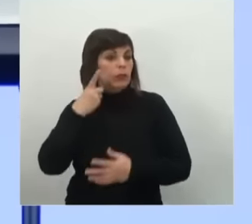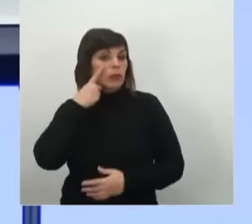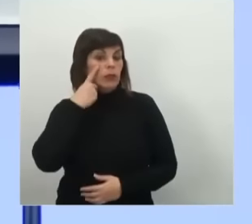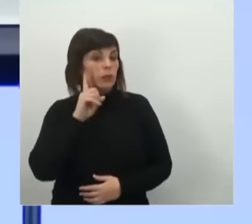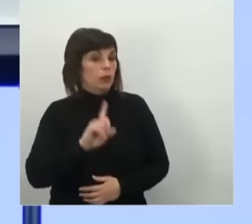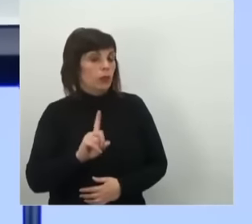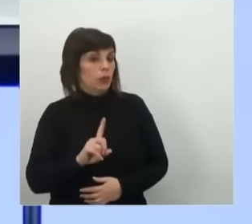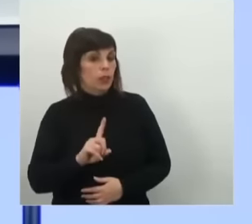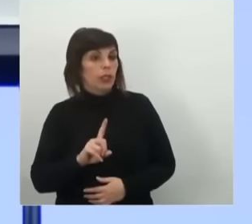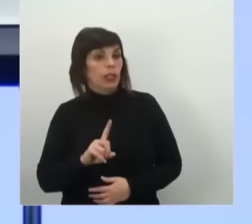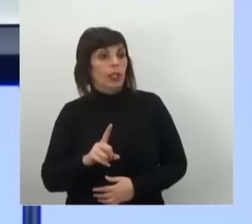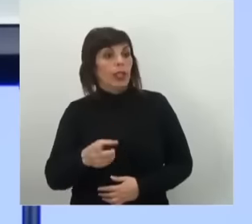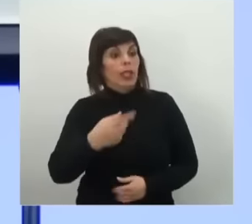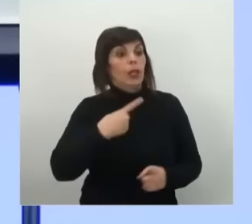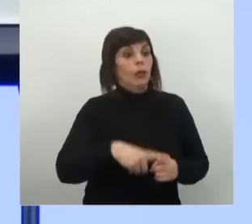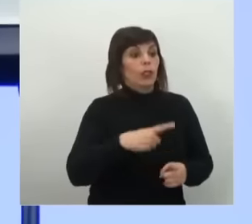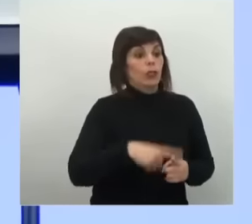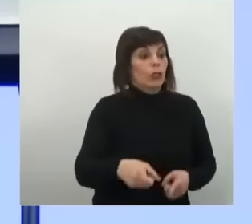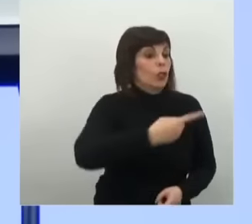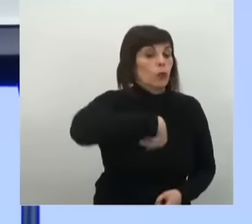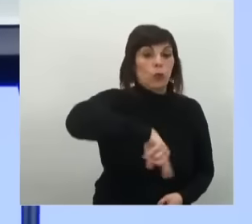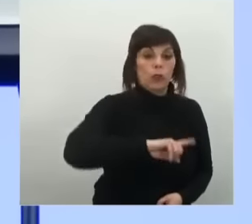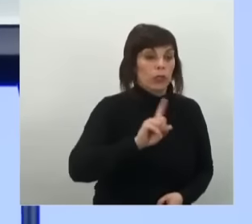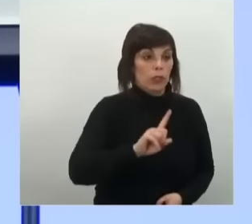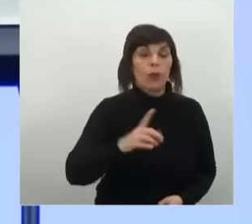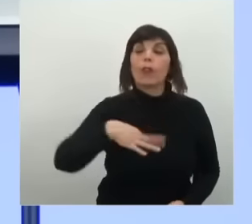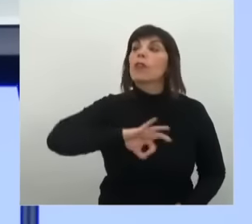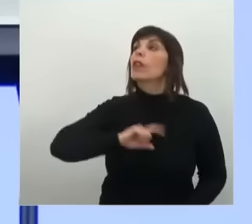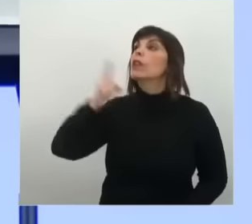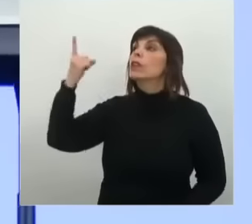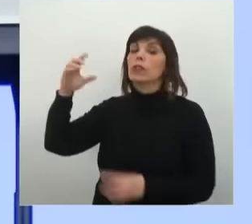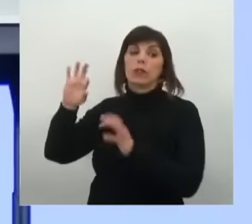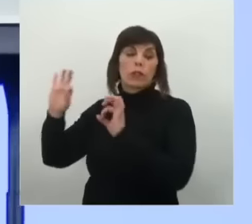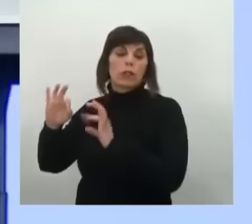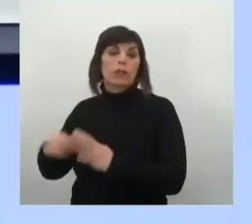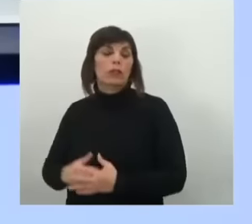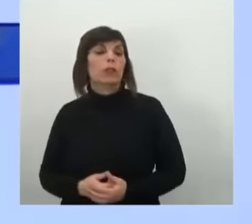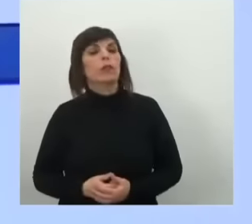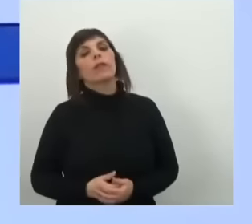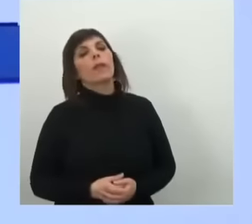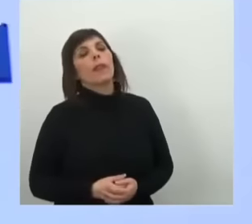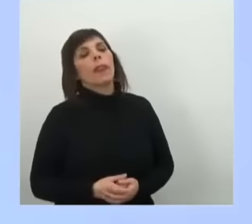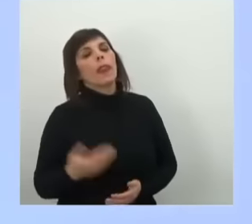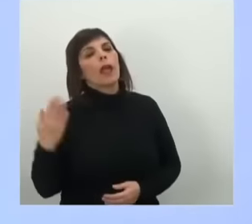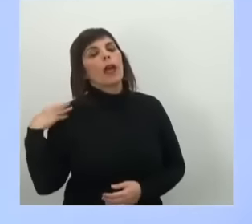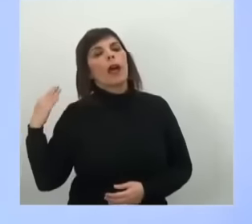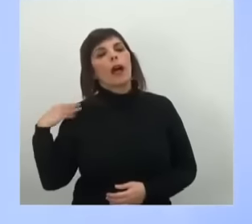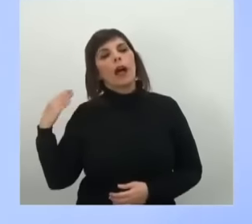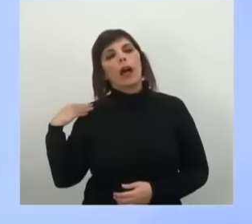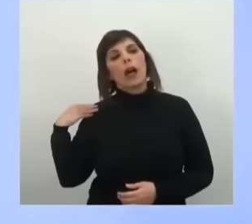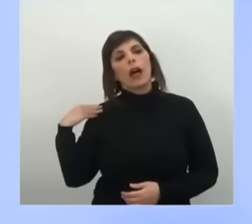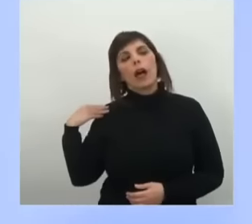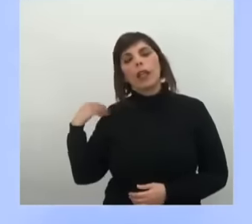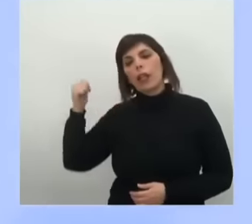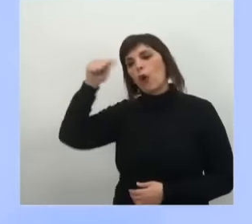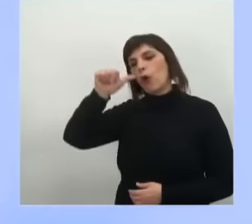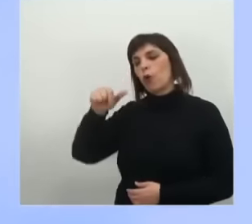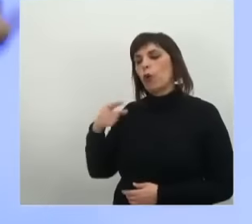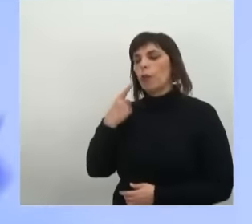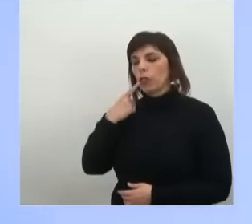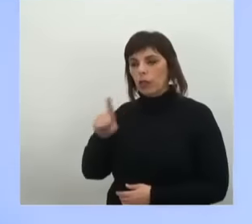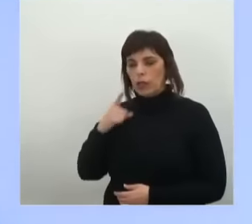que son del señor ayer estábamos en un diálogo con un hermano y yo le estaba comentando